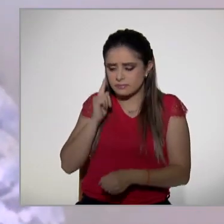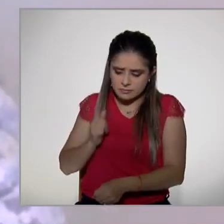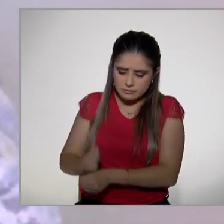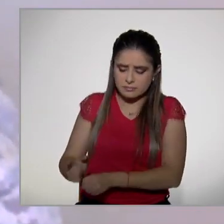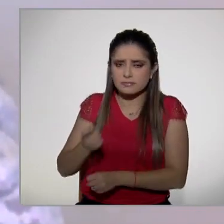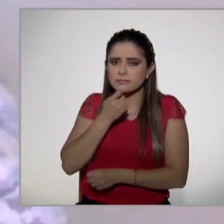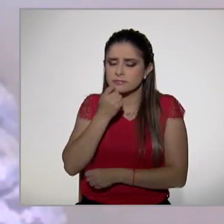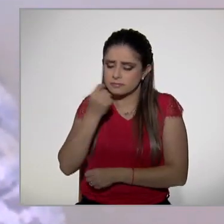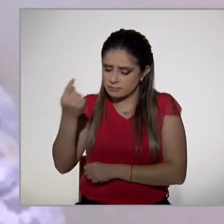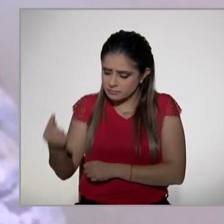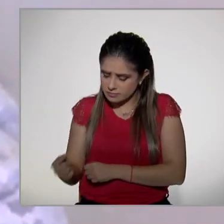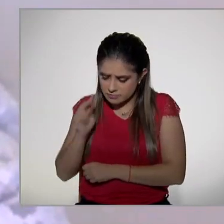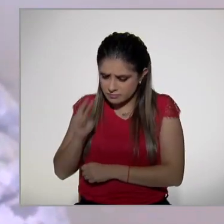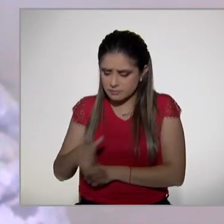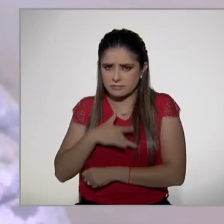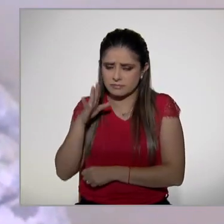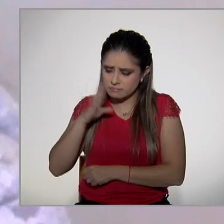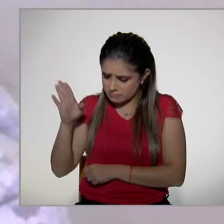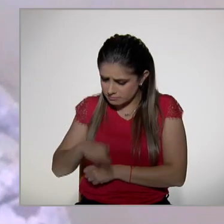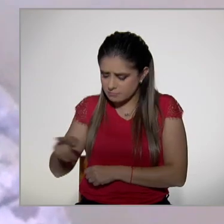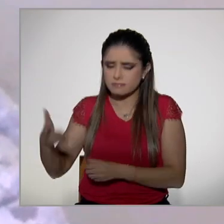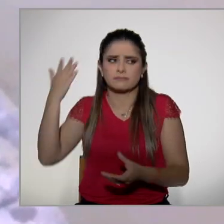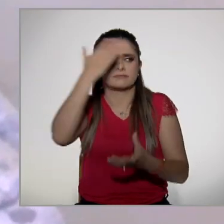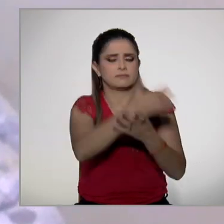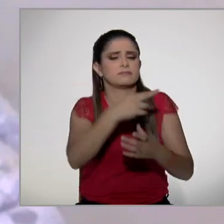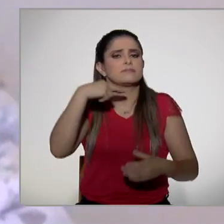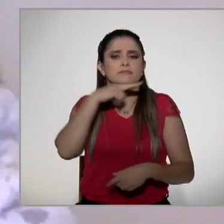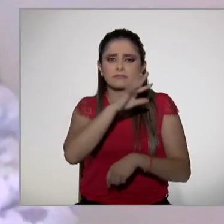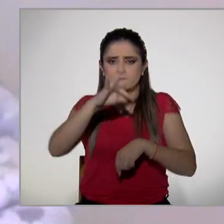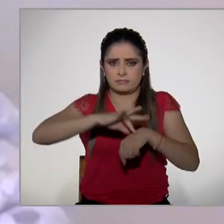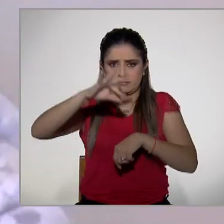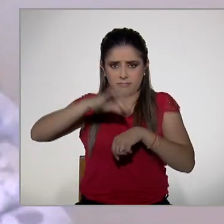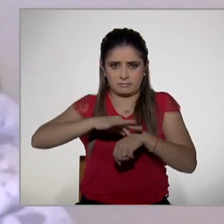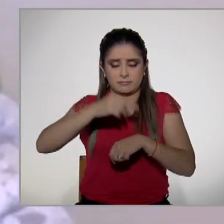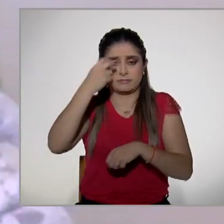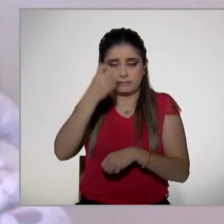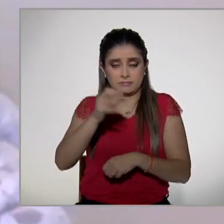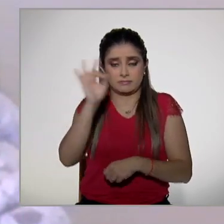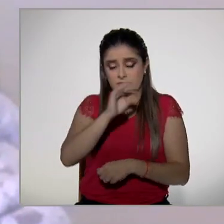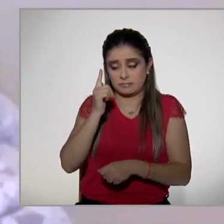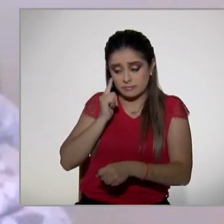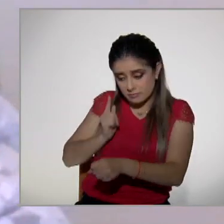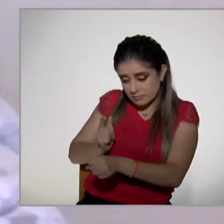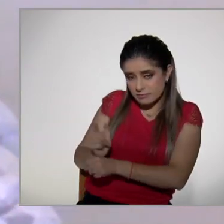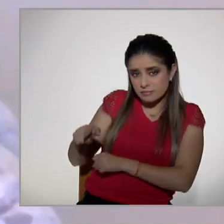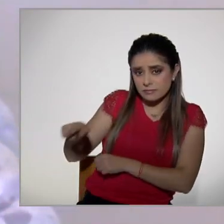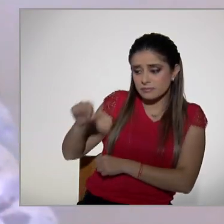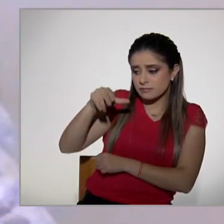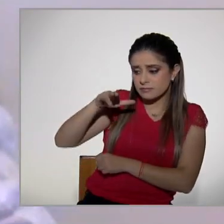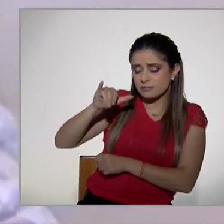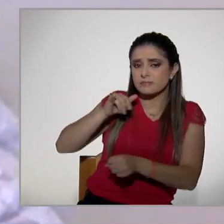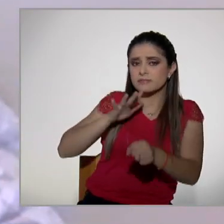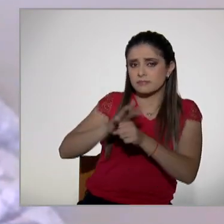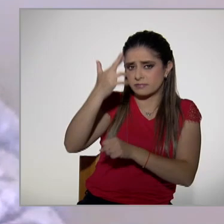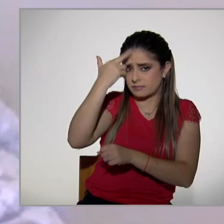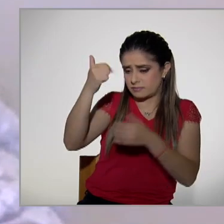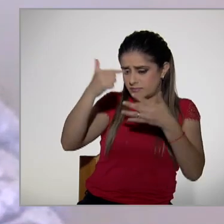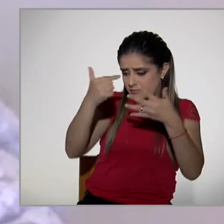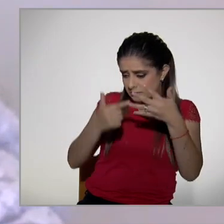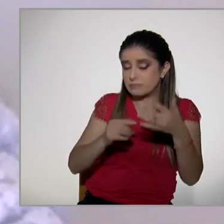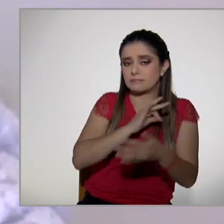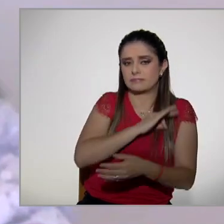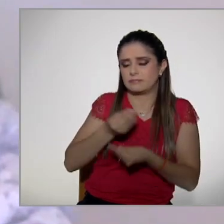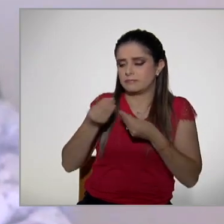familiar acudamos prontamente al médico que dependiendo del tipo de causa de la anemia se va a poder andar un